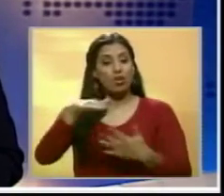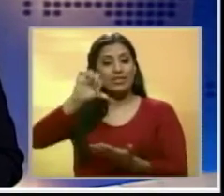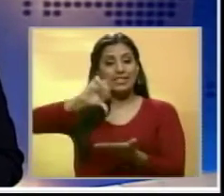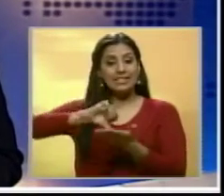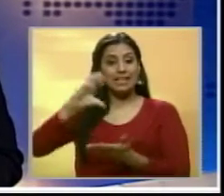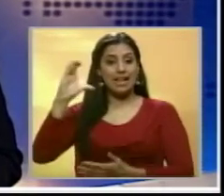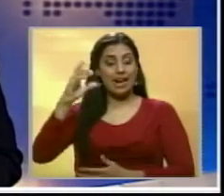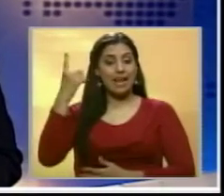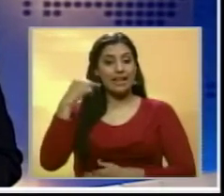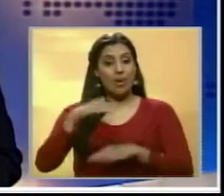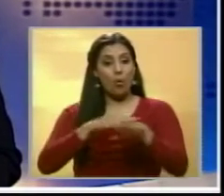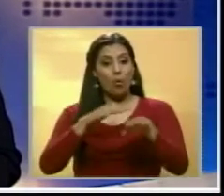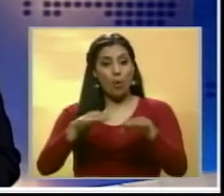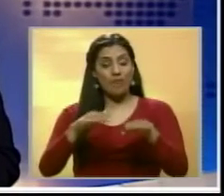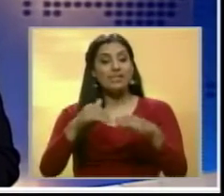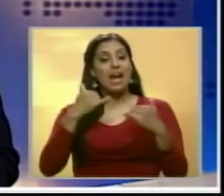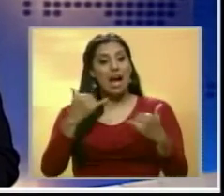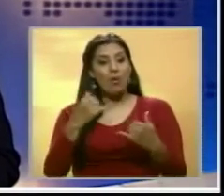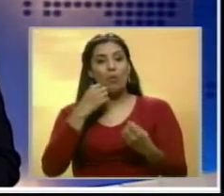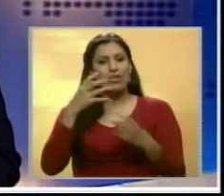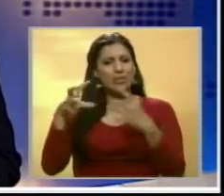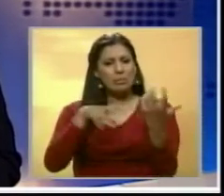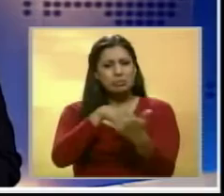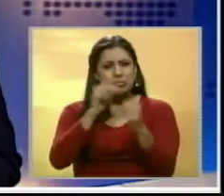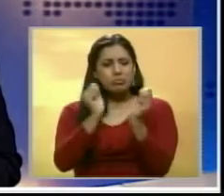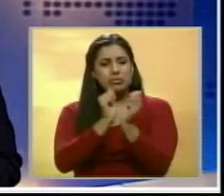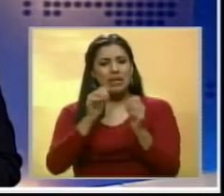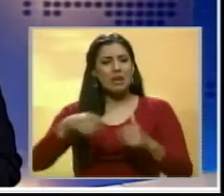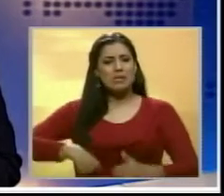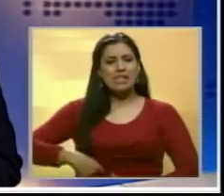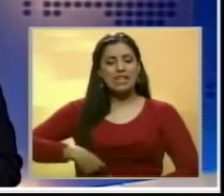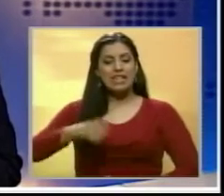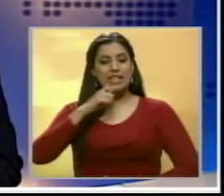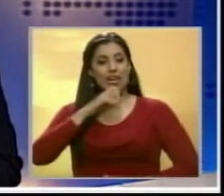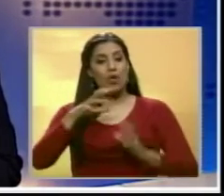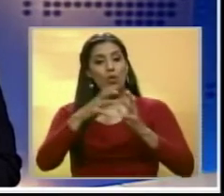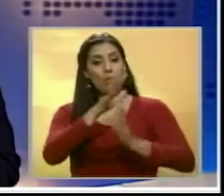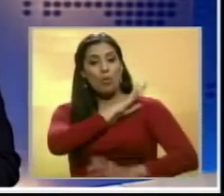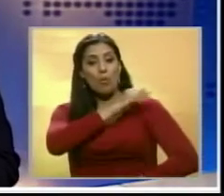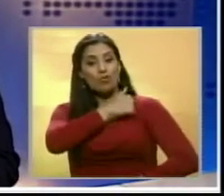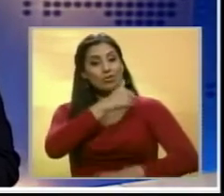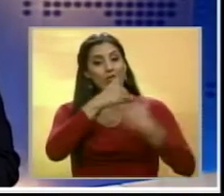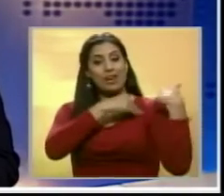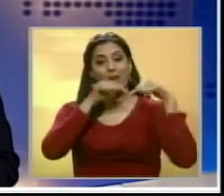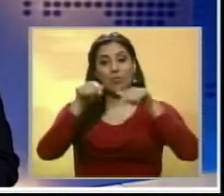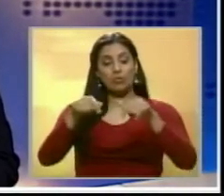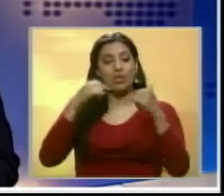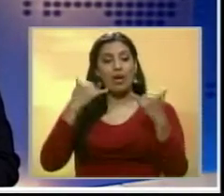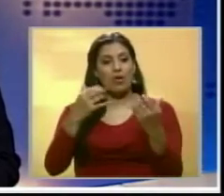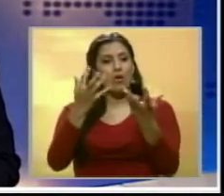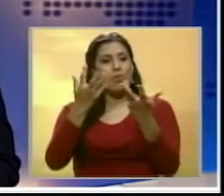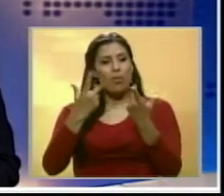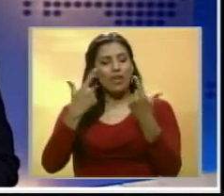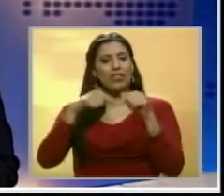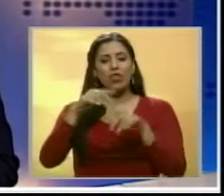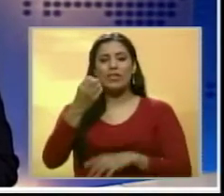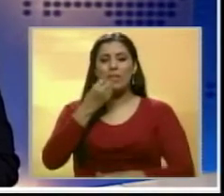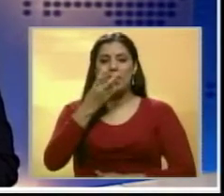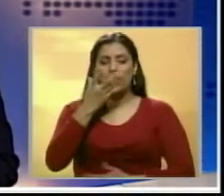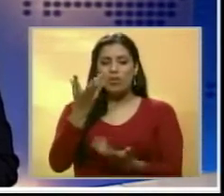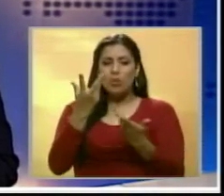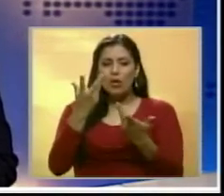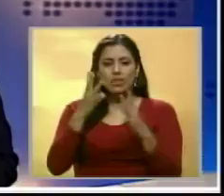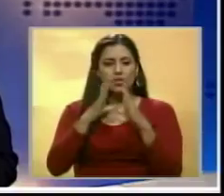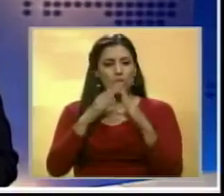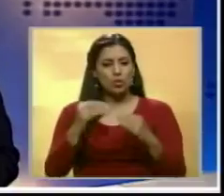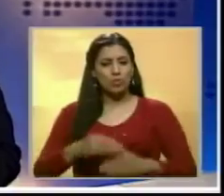de Caracas este jueves. Aseguró que estos disturbios fueron provocados por la dirigencia opositora. Rafael Aníbal Camacho estuvo en el Palacio de Miraflores y